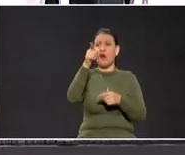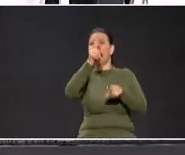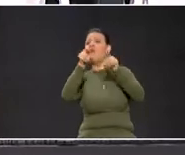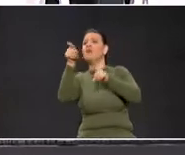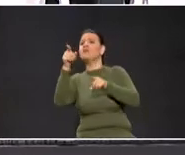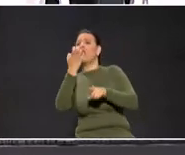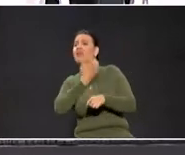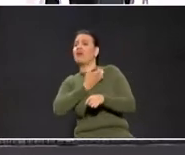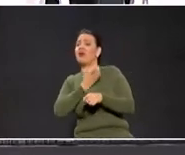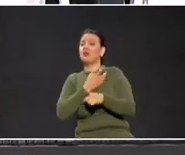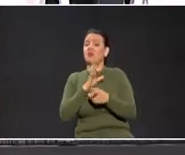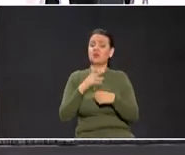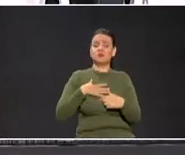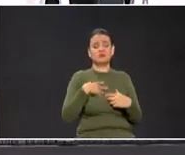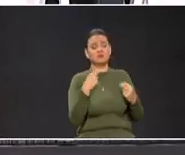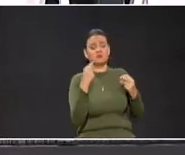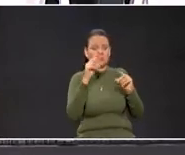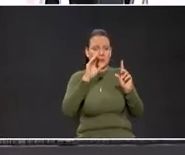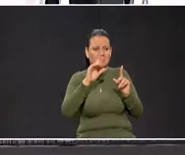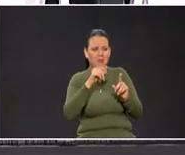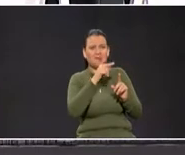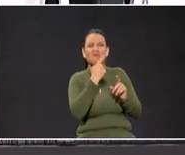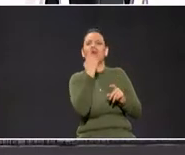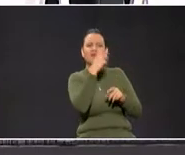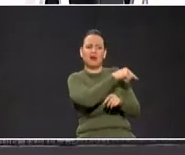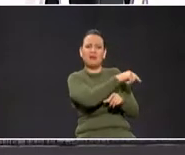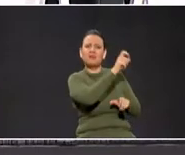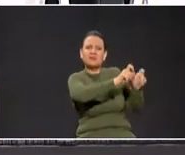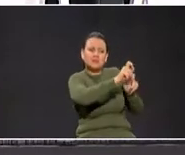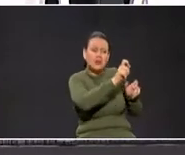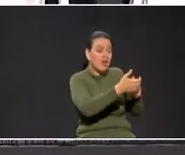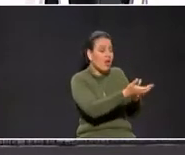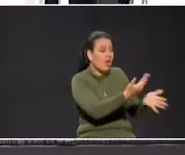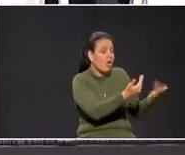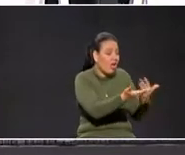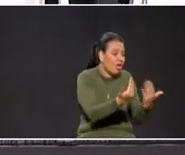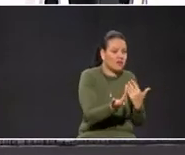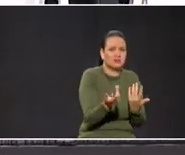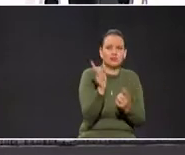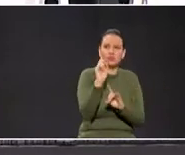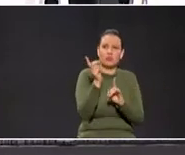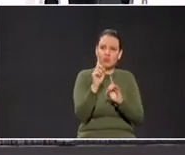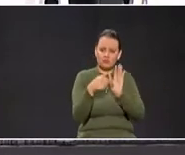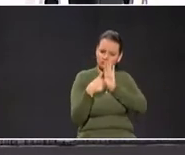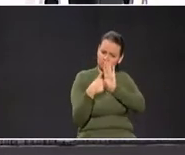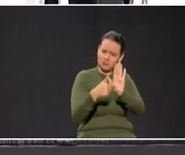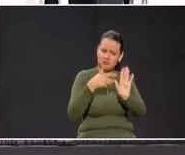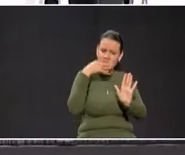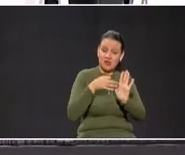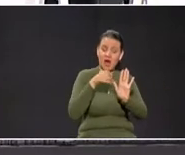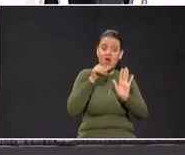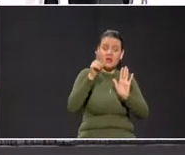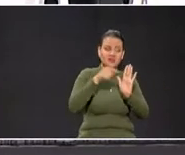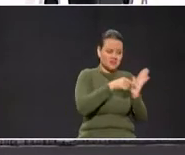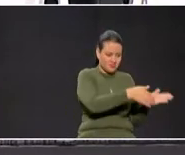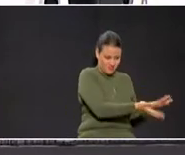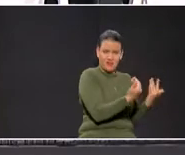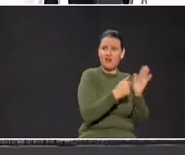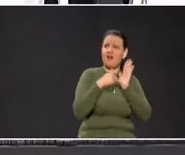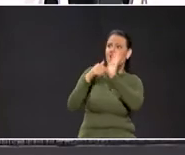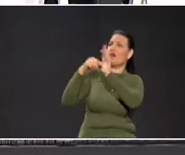personas sin hogar del que están en las calles de medellín no lo hagamos eso mostremos la realidad al mundo de lo que somos